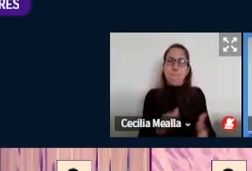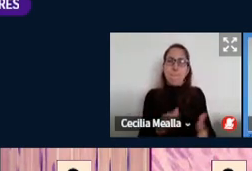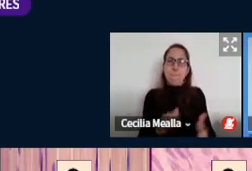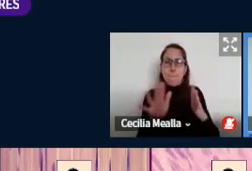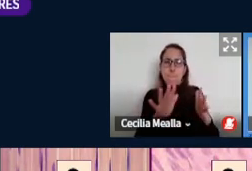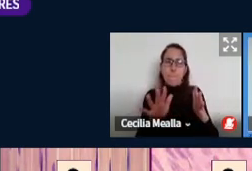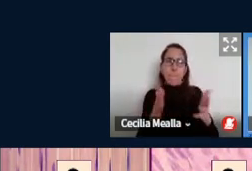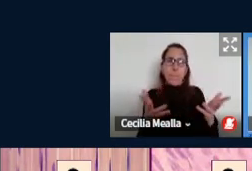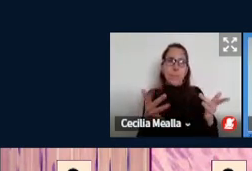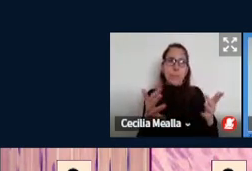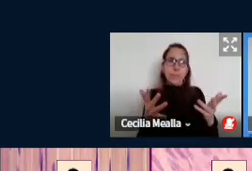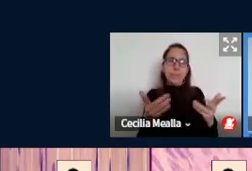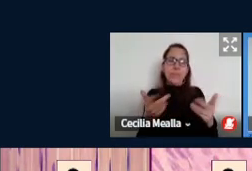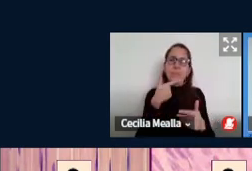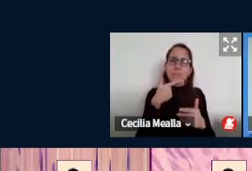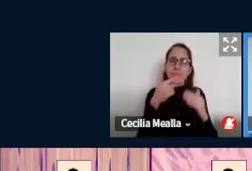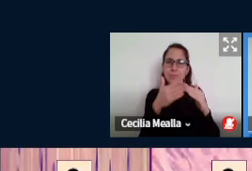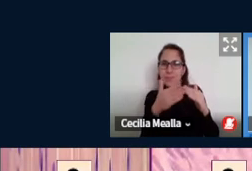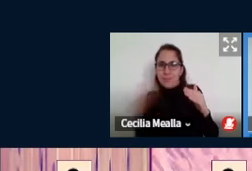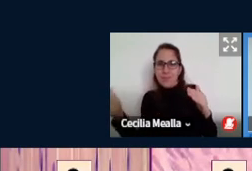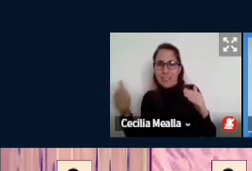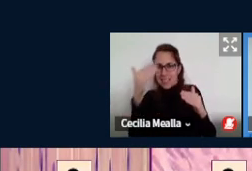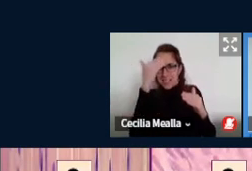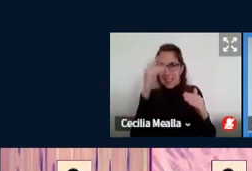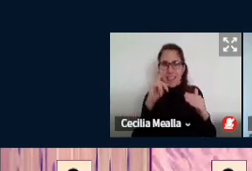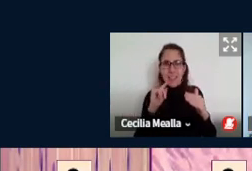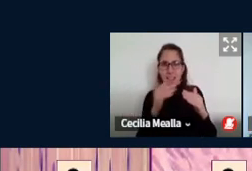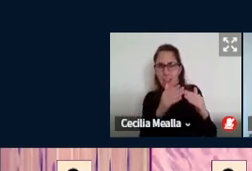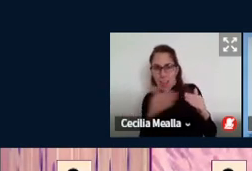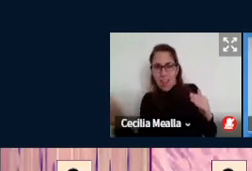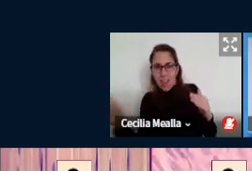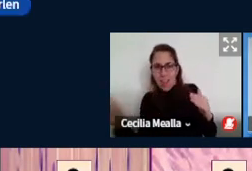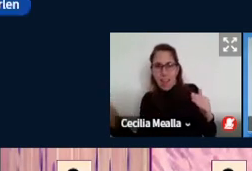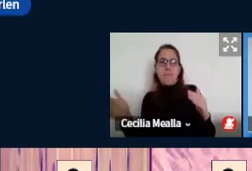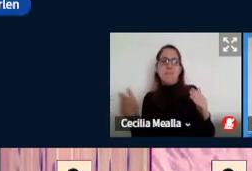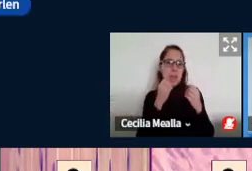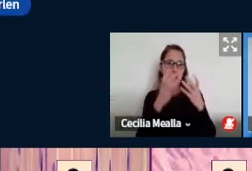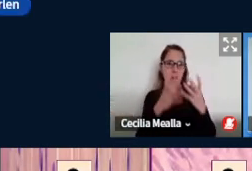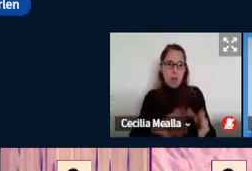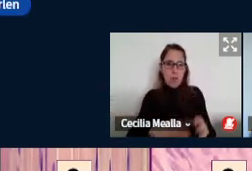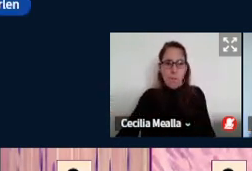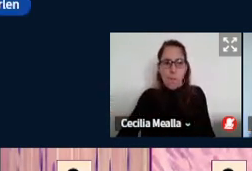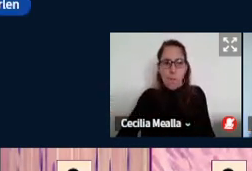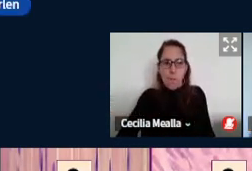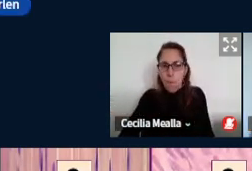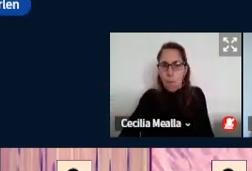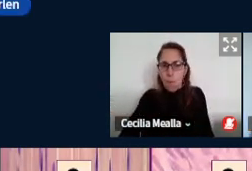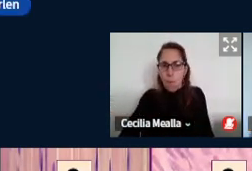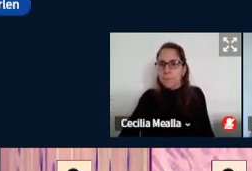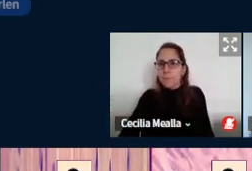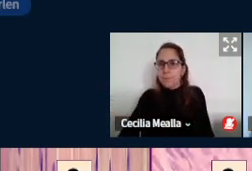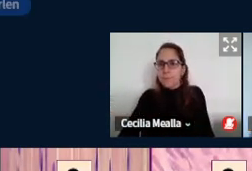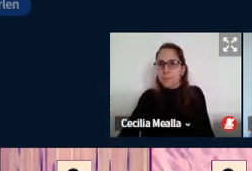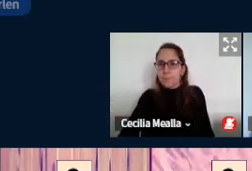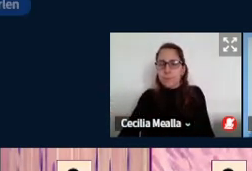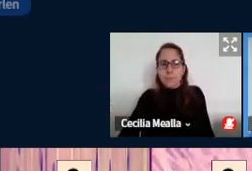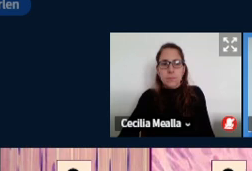segunda mitad de septiembre se empieza a mejorar. Bueno, Hoy está